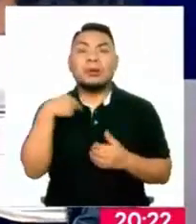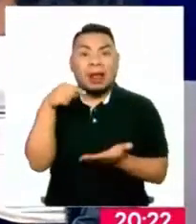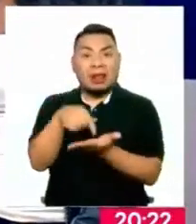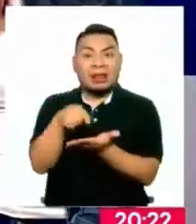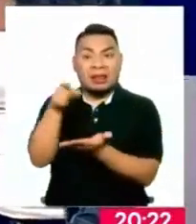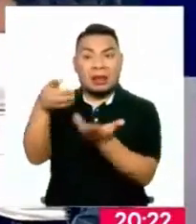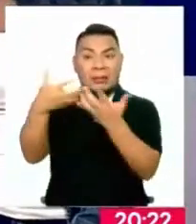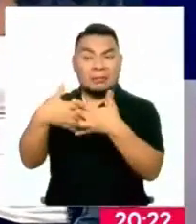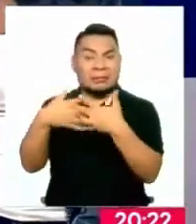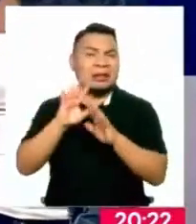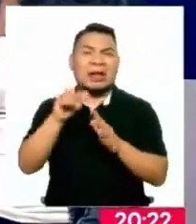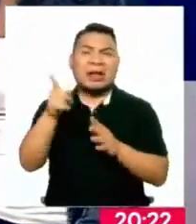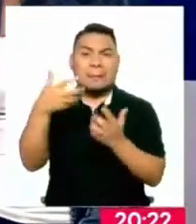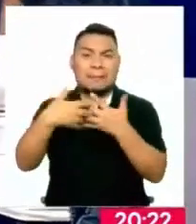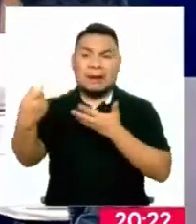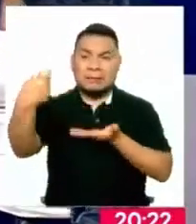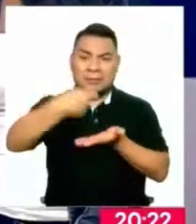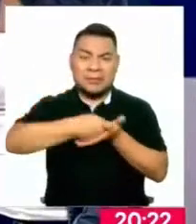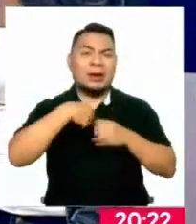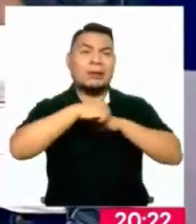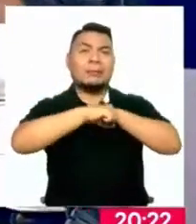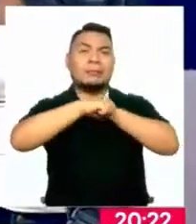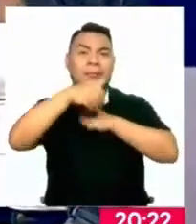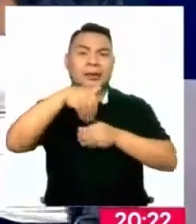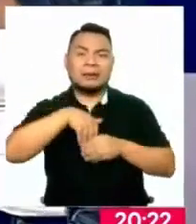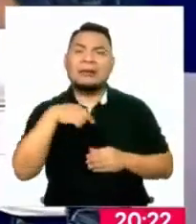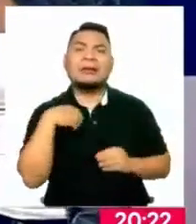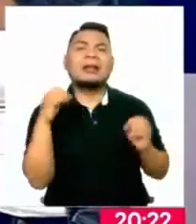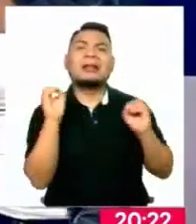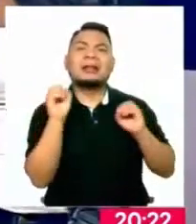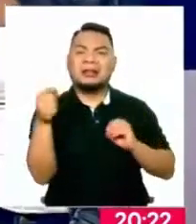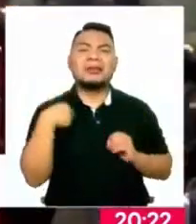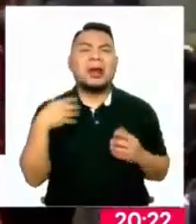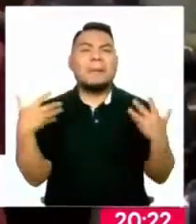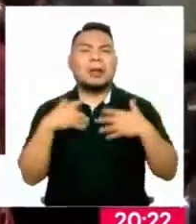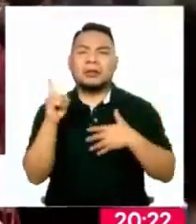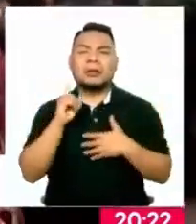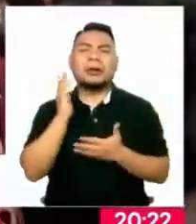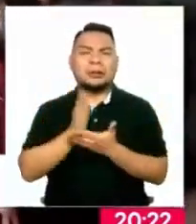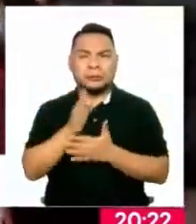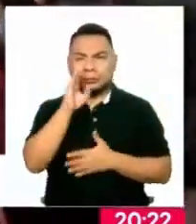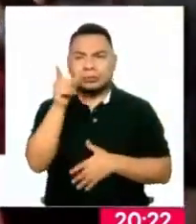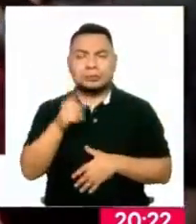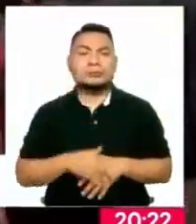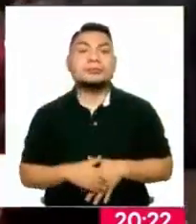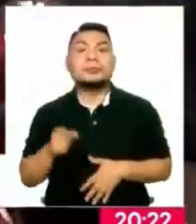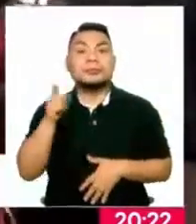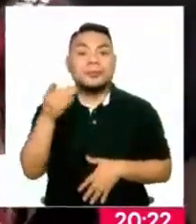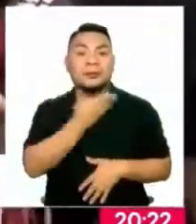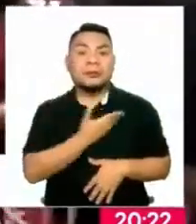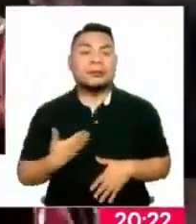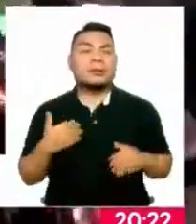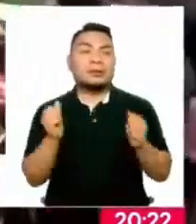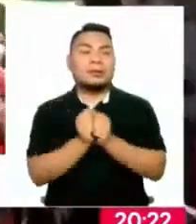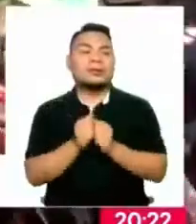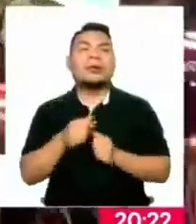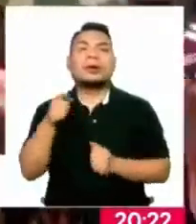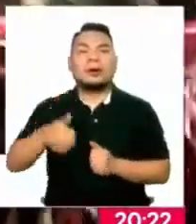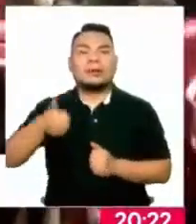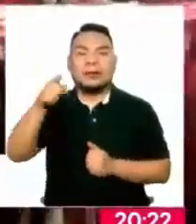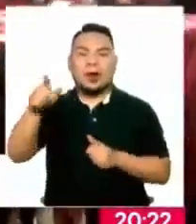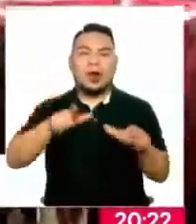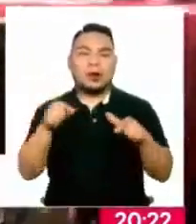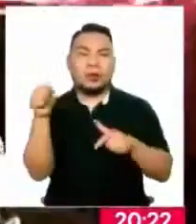empresa nos ha financiado la campaña. No le debemos a nadie. El jefe de Estado participó junto a autoridades locales